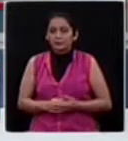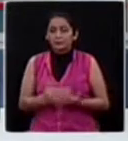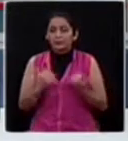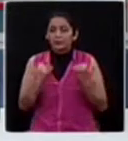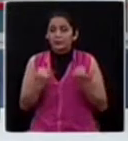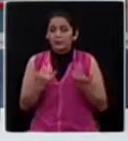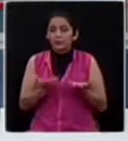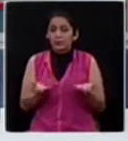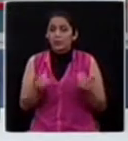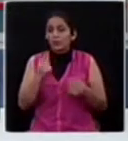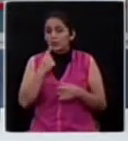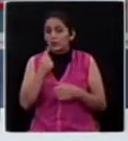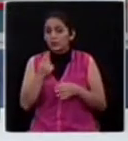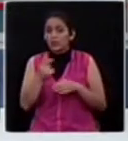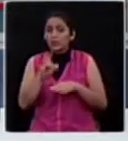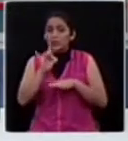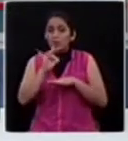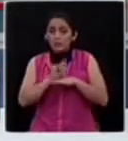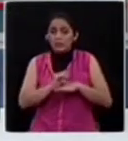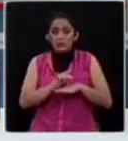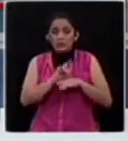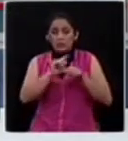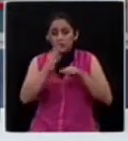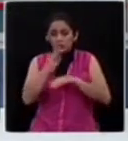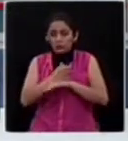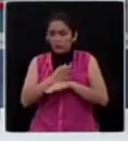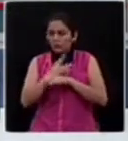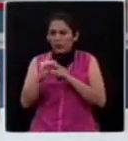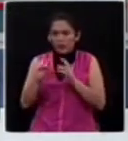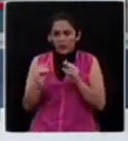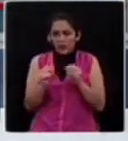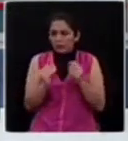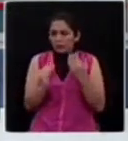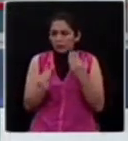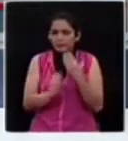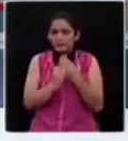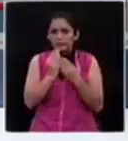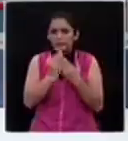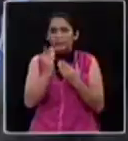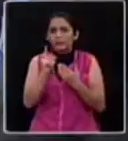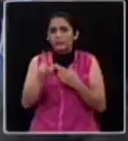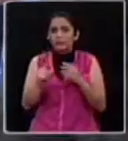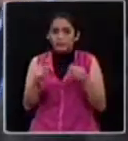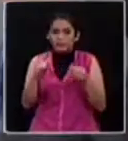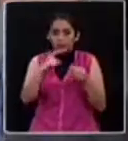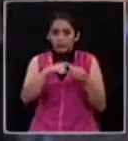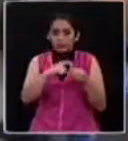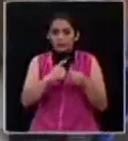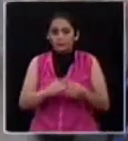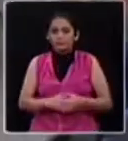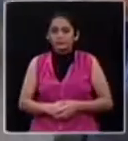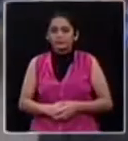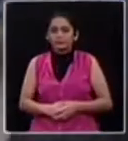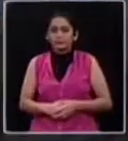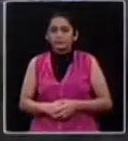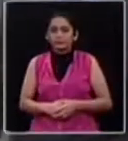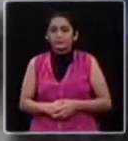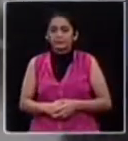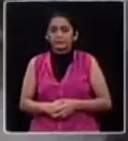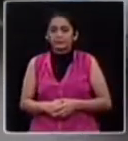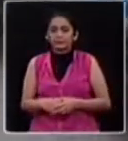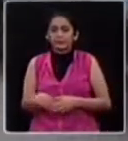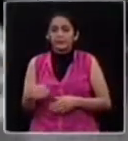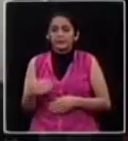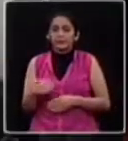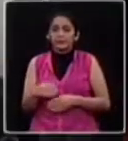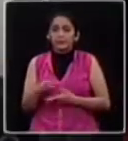institución ha mejorado, agilizando de esa manera la atención a los afiliados. El presidente del IES, Richard Espinosa, destacó